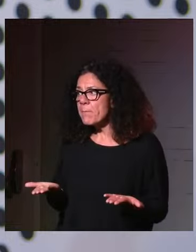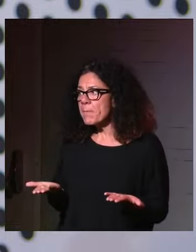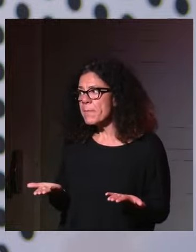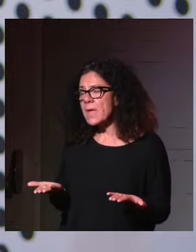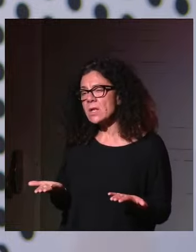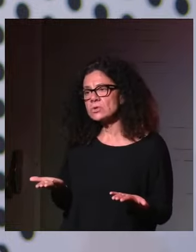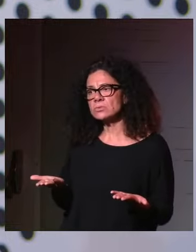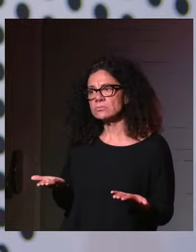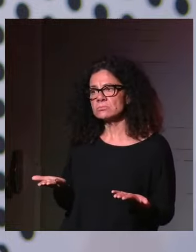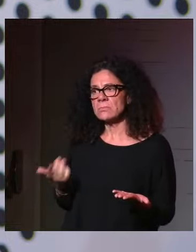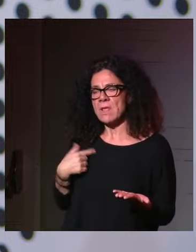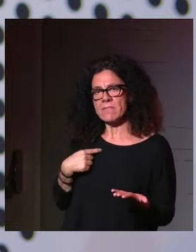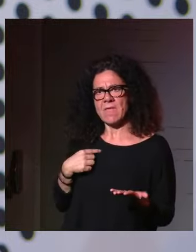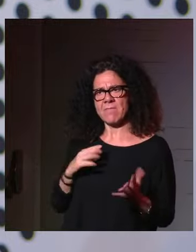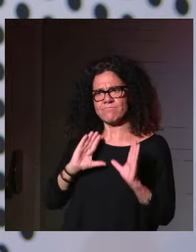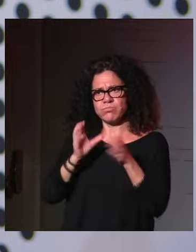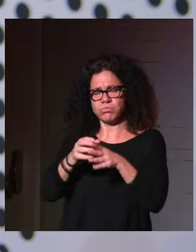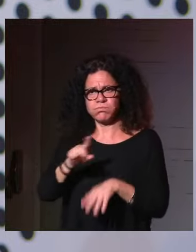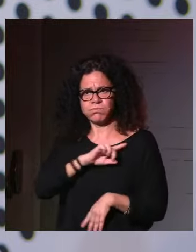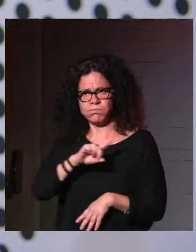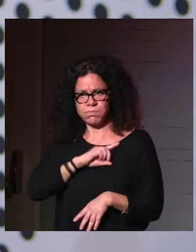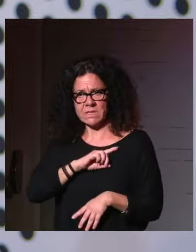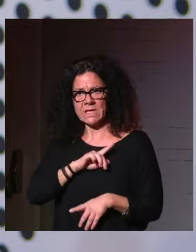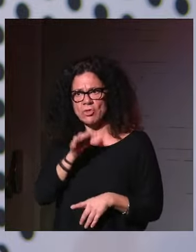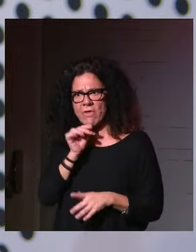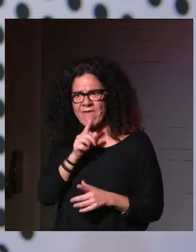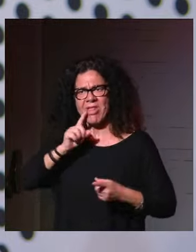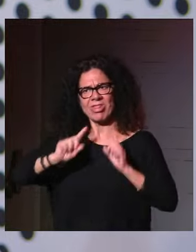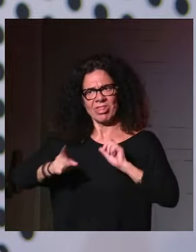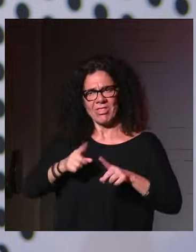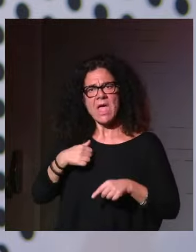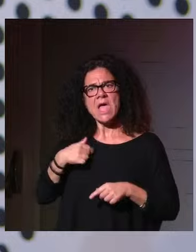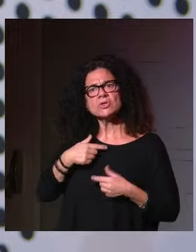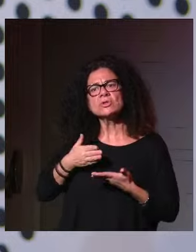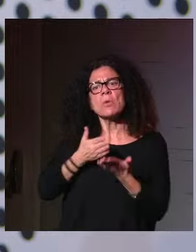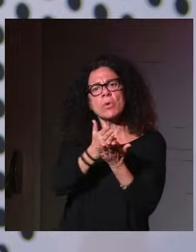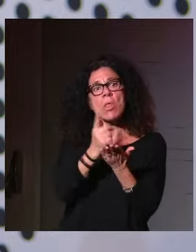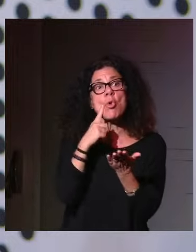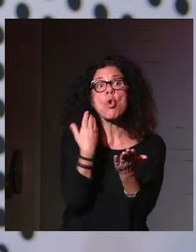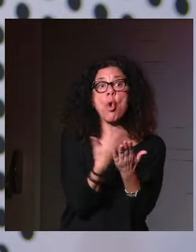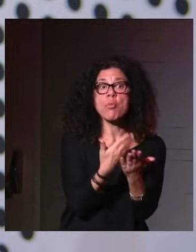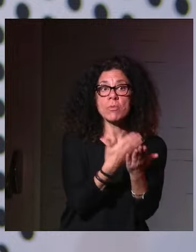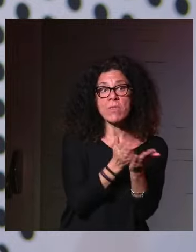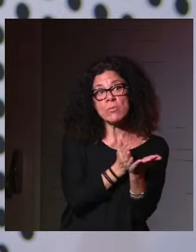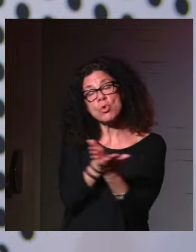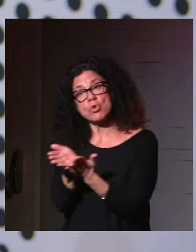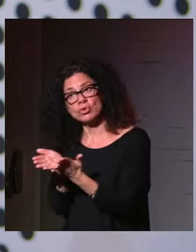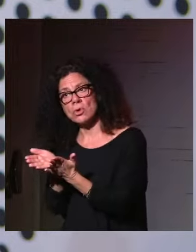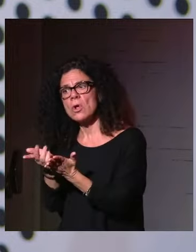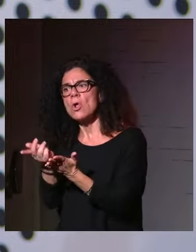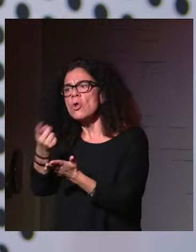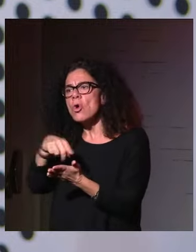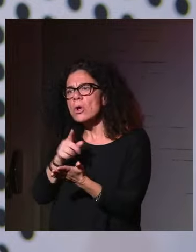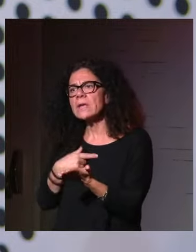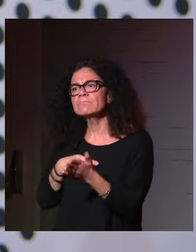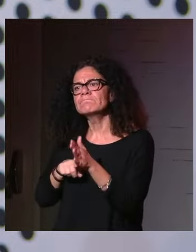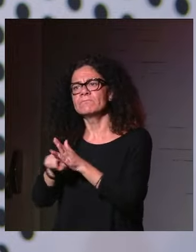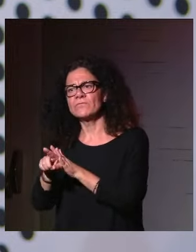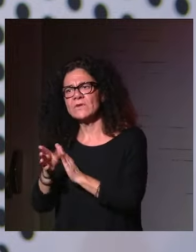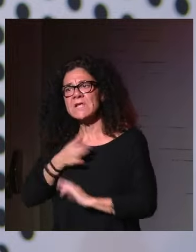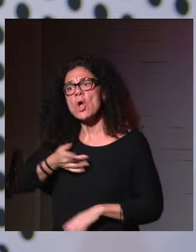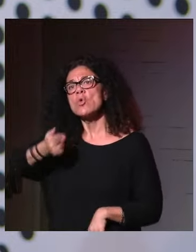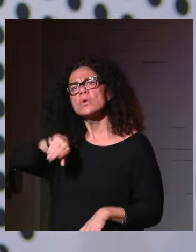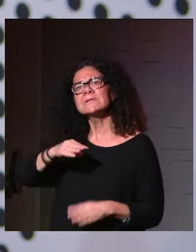fuerzas paramilitares desprendidas La dictadura militar no Esto está por un lado comprobado y por el otro lado lo que erosiona no es solamente